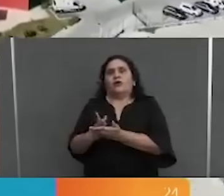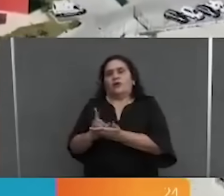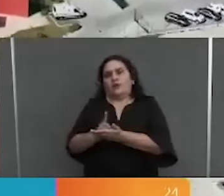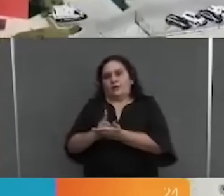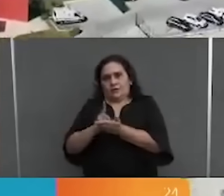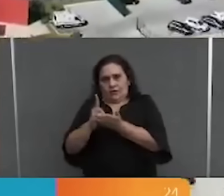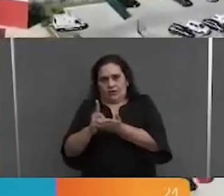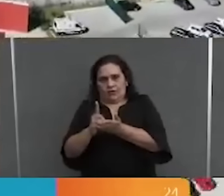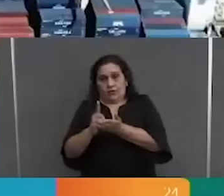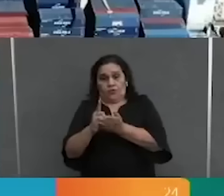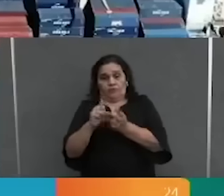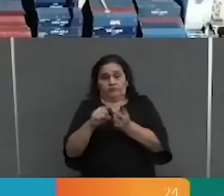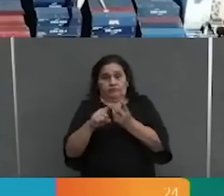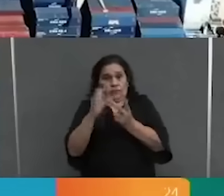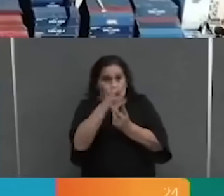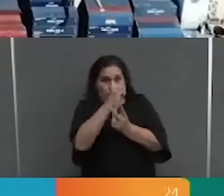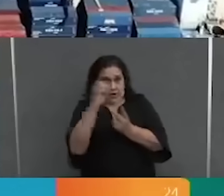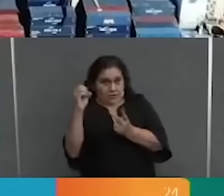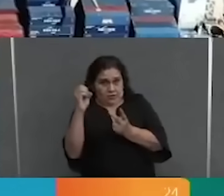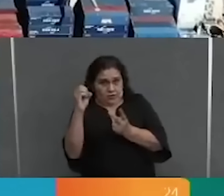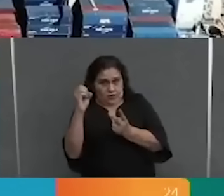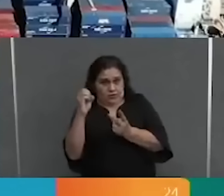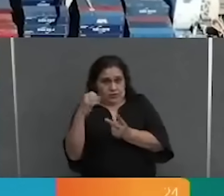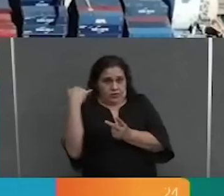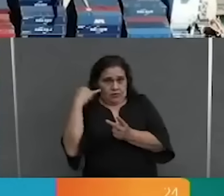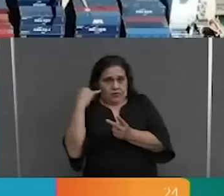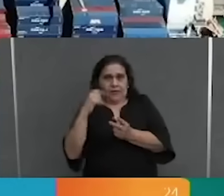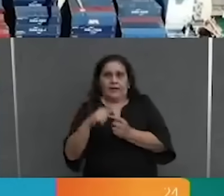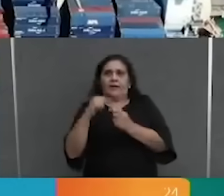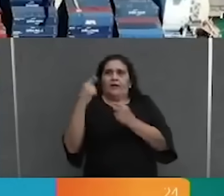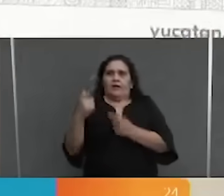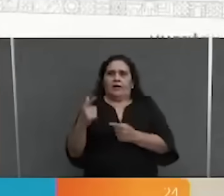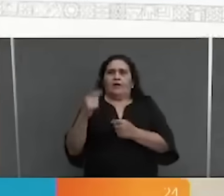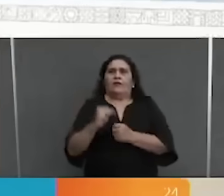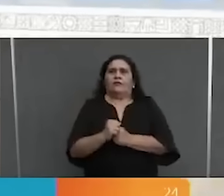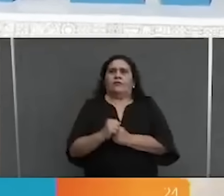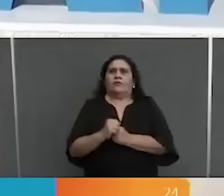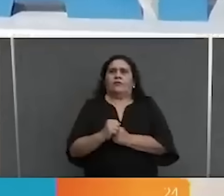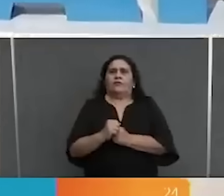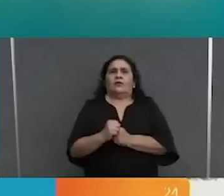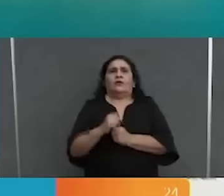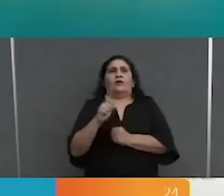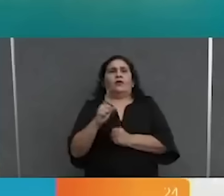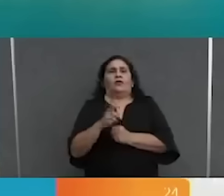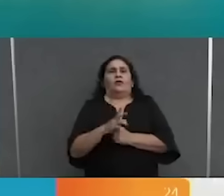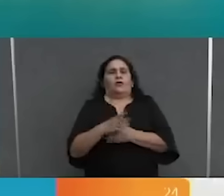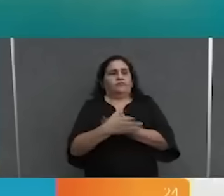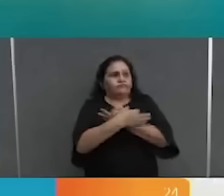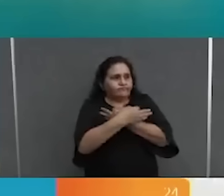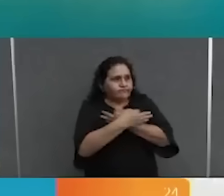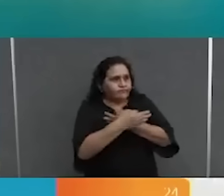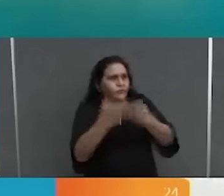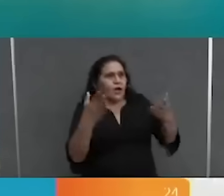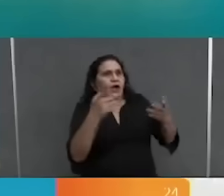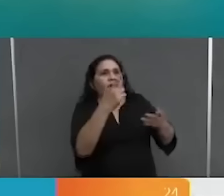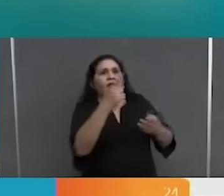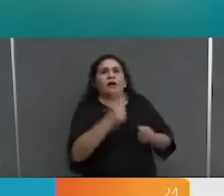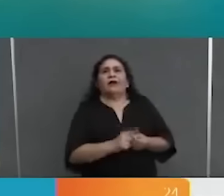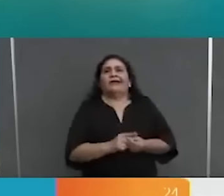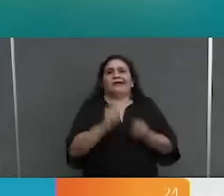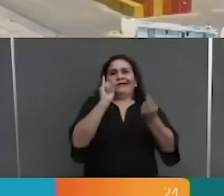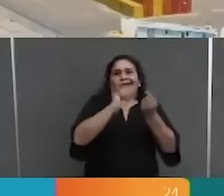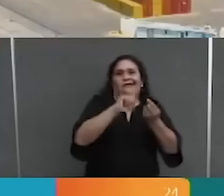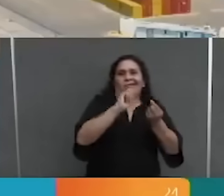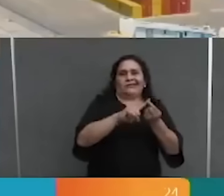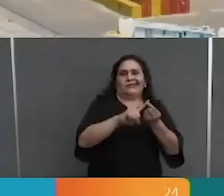obligaciones. Nosotros, eso fue viernes, el lunes nosotros sacamos la licitación del dragado, pero para poder dar